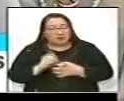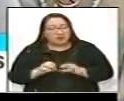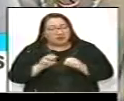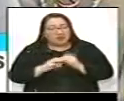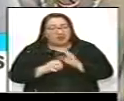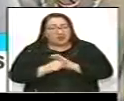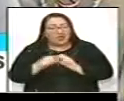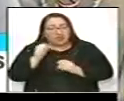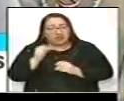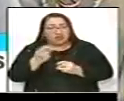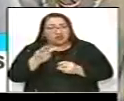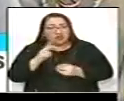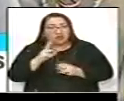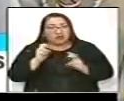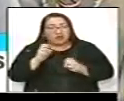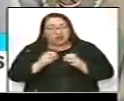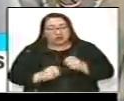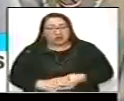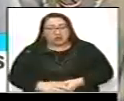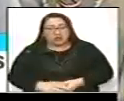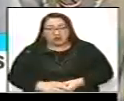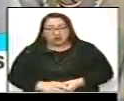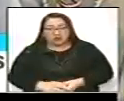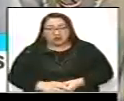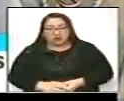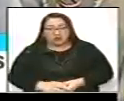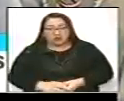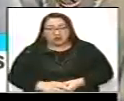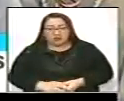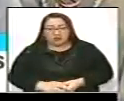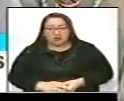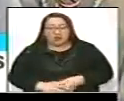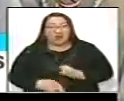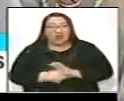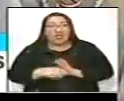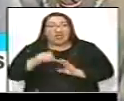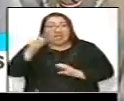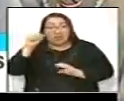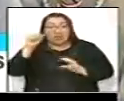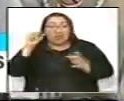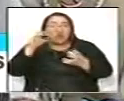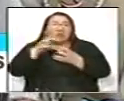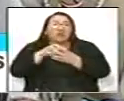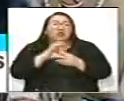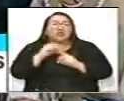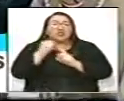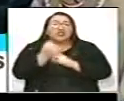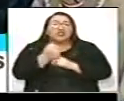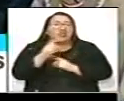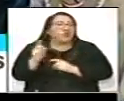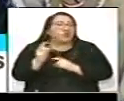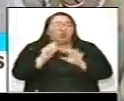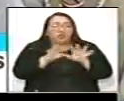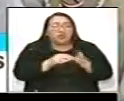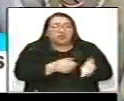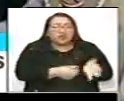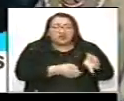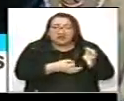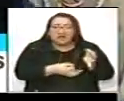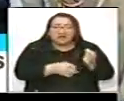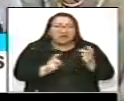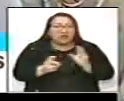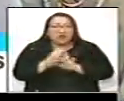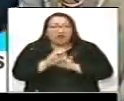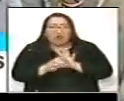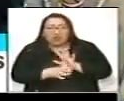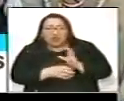derecho son extrajurídicas, porque el derecho está en función de la sociedad, no está en función de un texto, de un